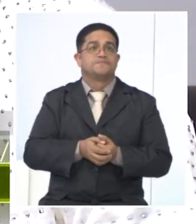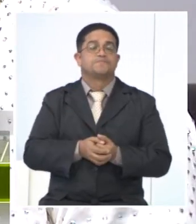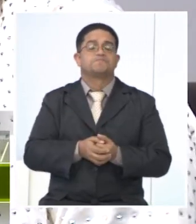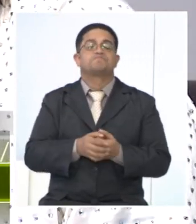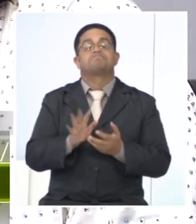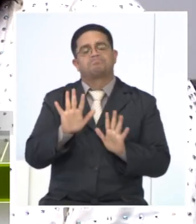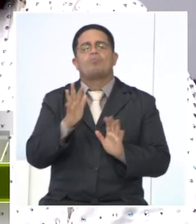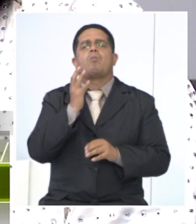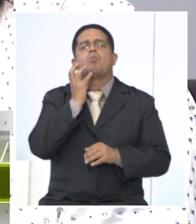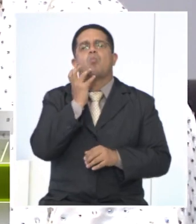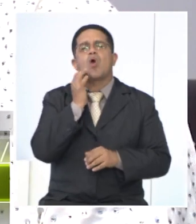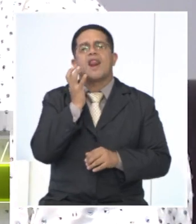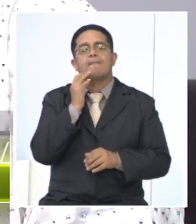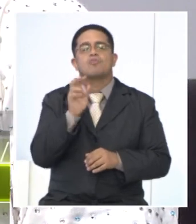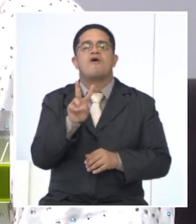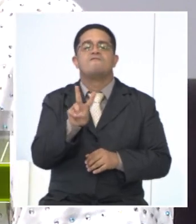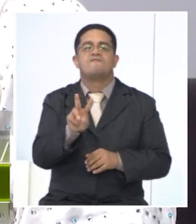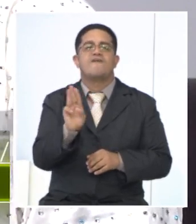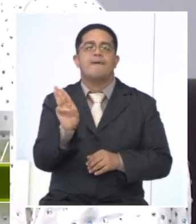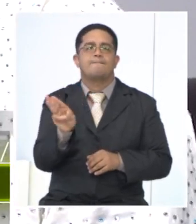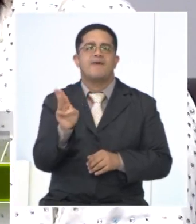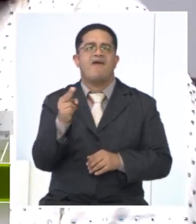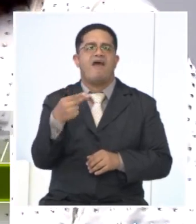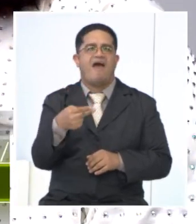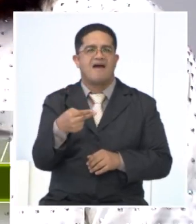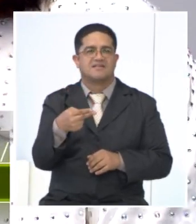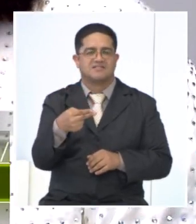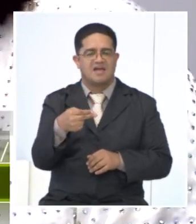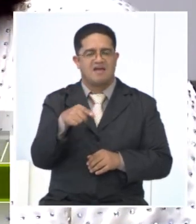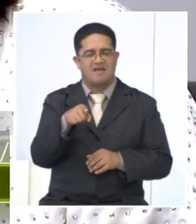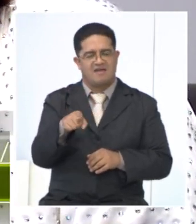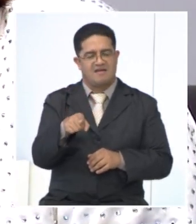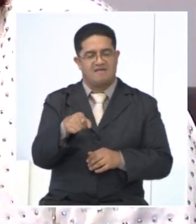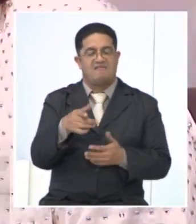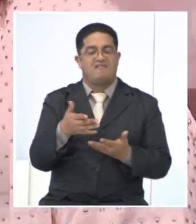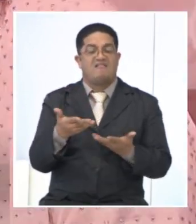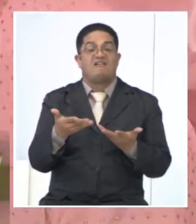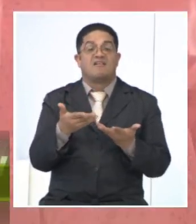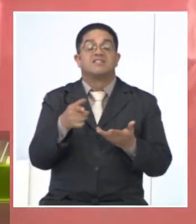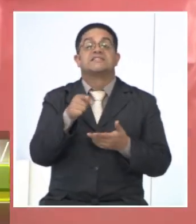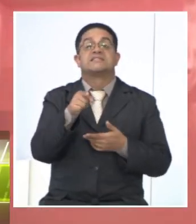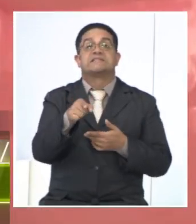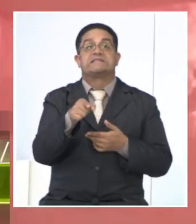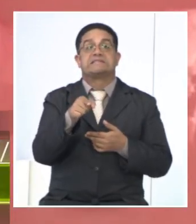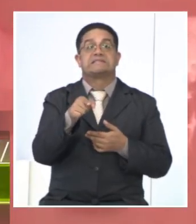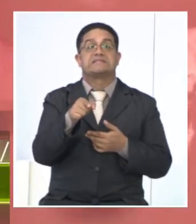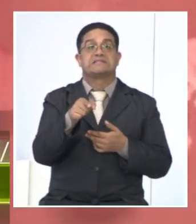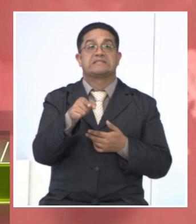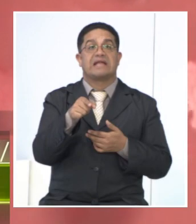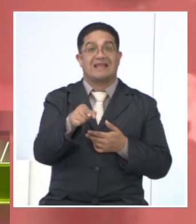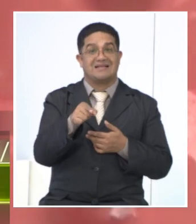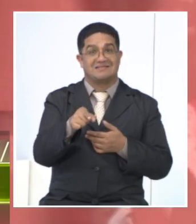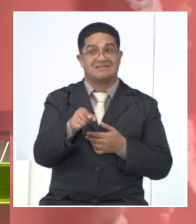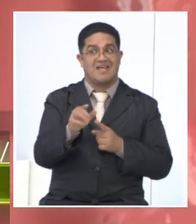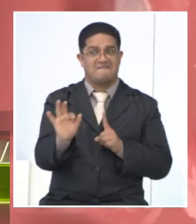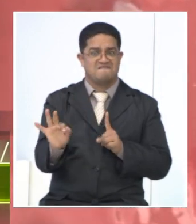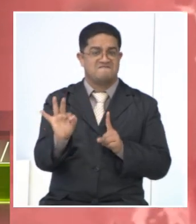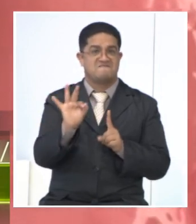gran ejemplo es el VPH, que es el virus de papiloma humano. Ese es un